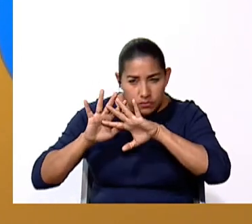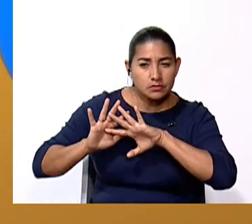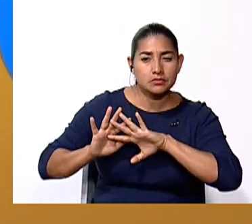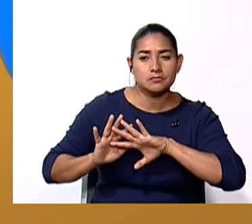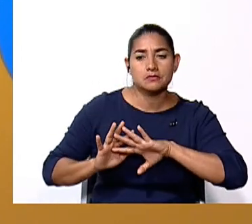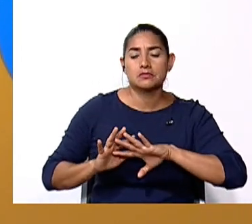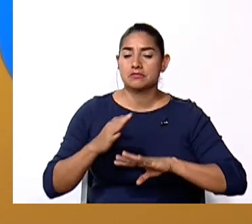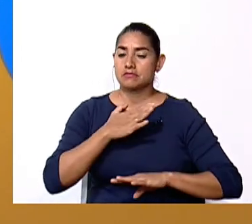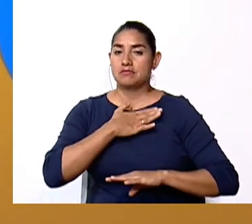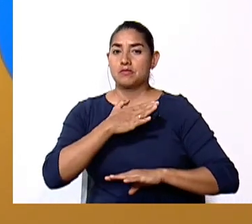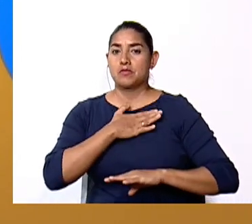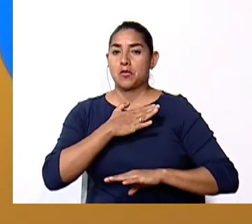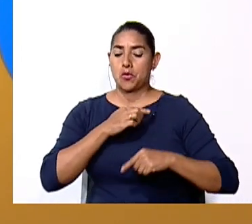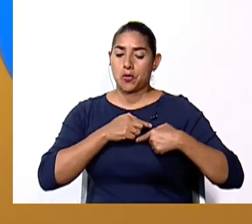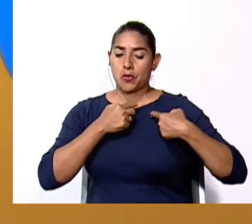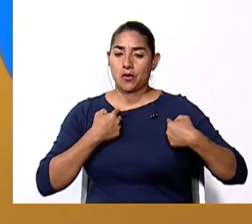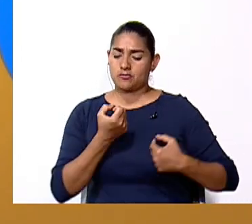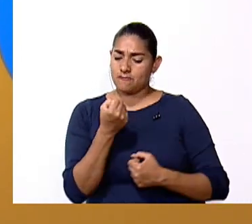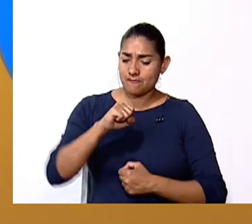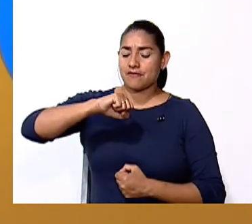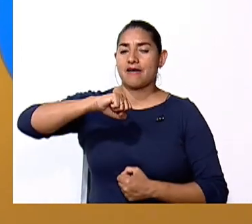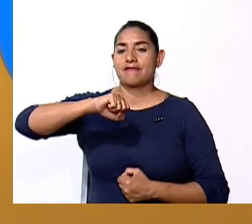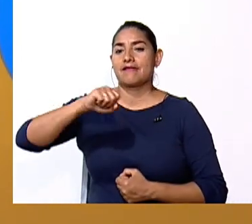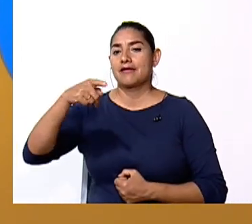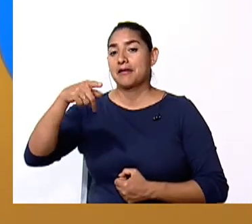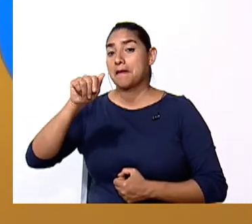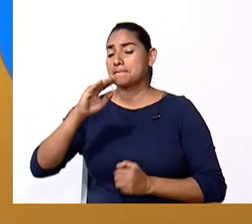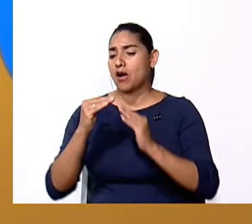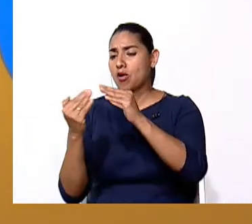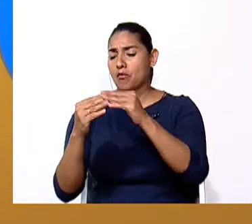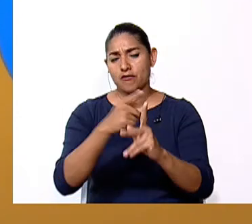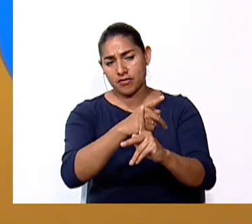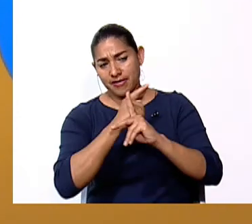toparse los dos peligrantes inició el inevitable combate.